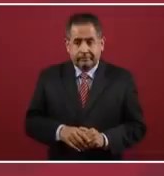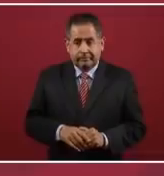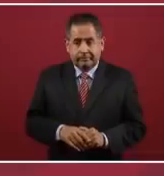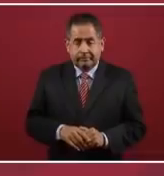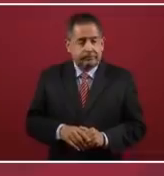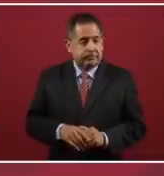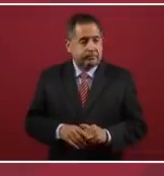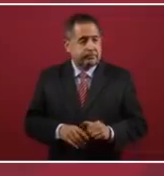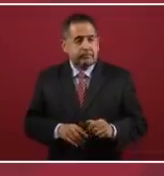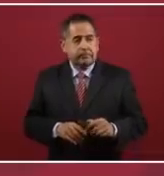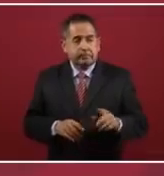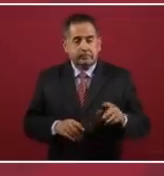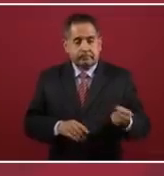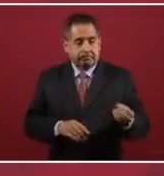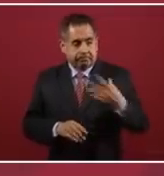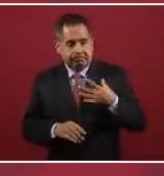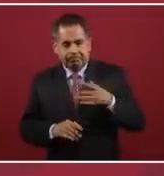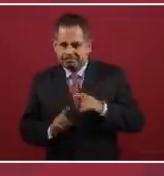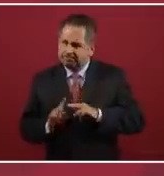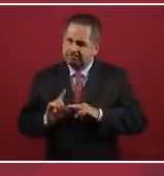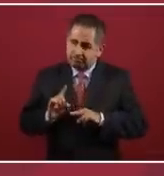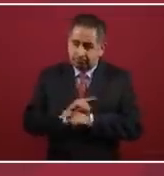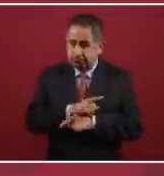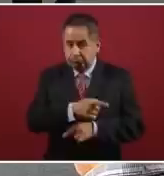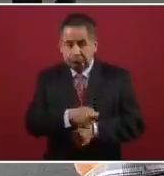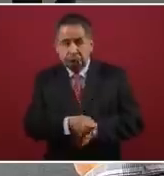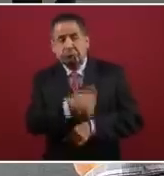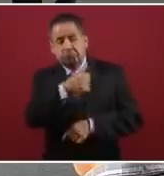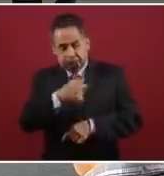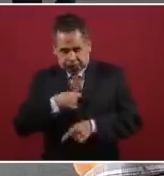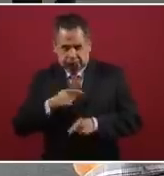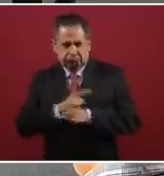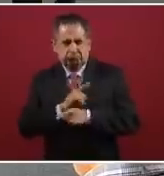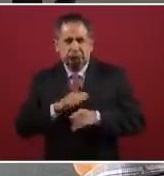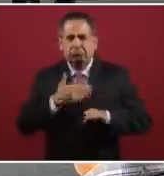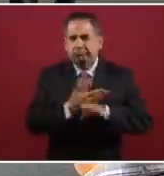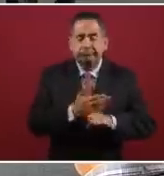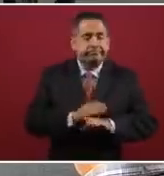dar excusas a quienes